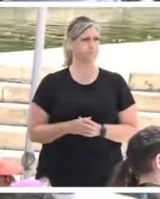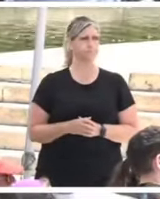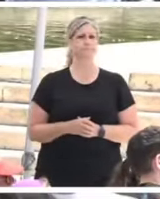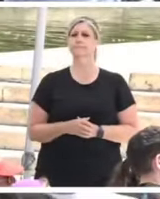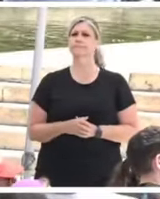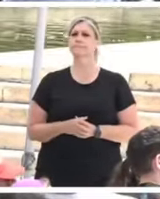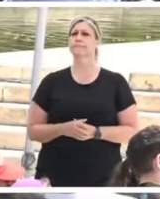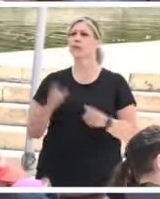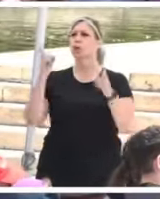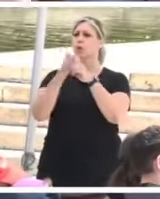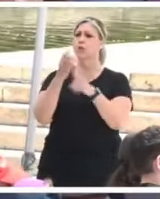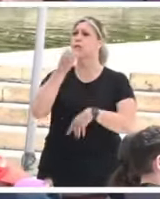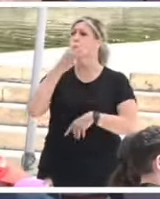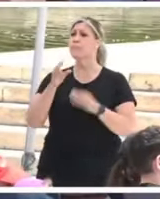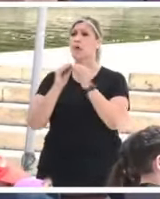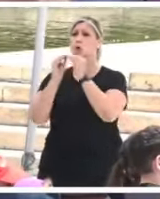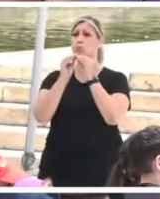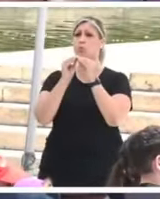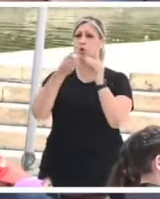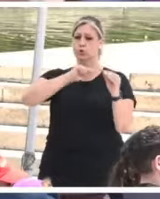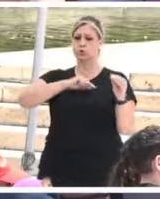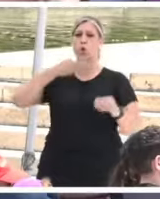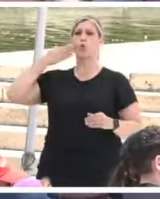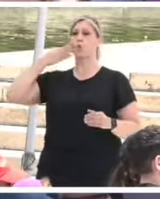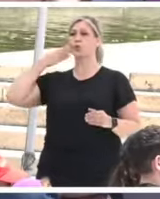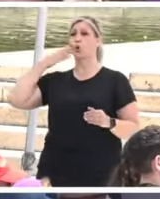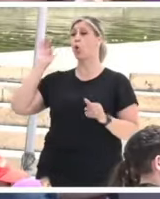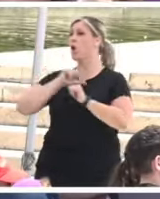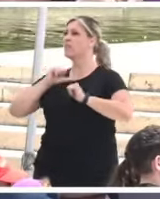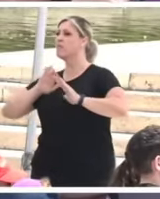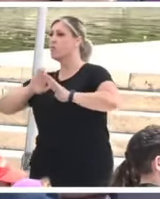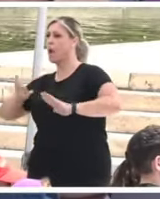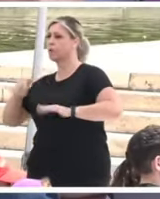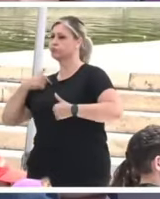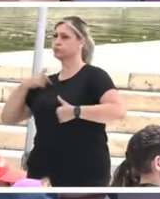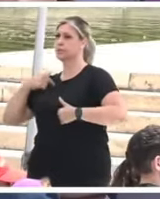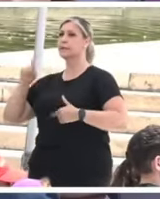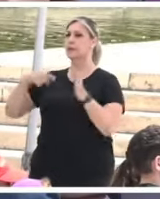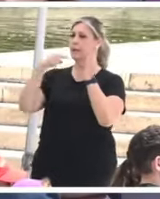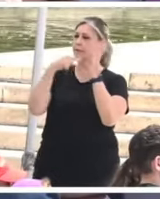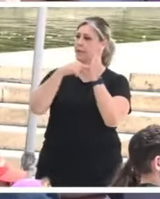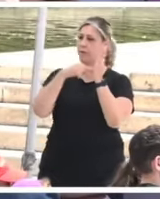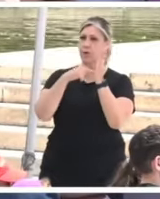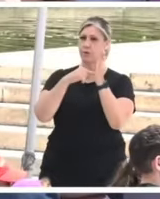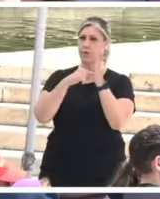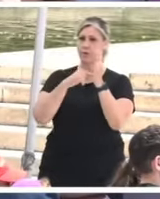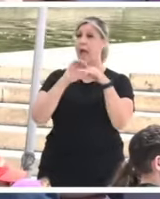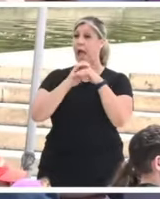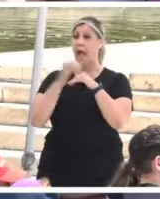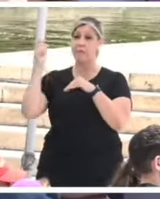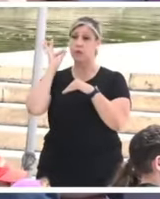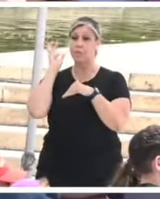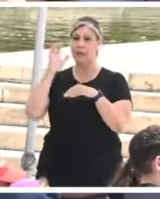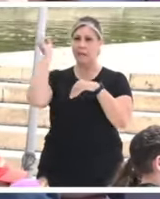Es la contradicción entre el bien común y orgullosas que estamos del individualismo. Y es la reivindicación, queridas amigas y amigos de Aragón,